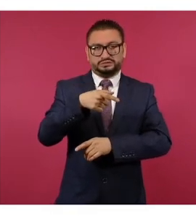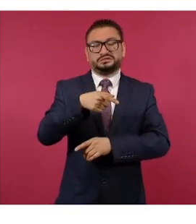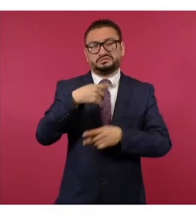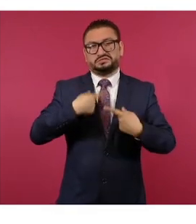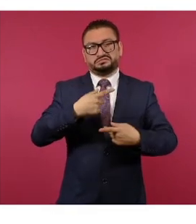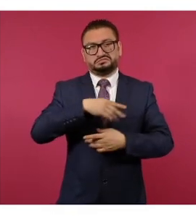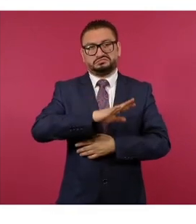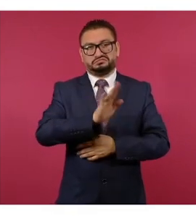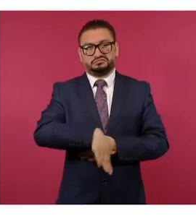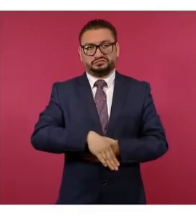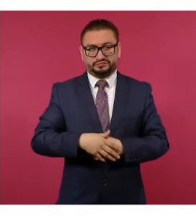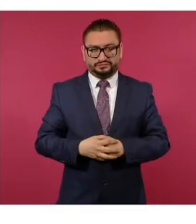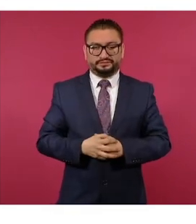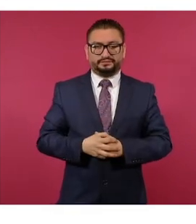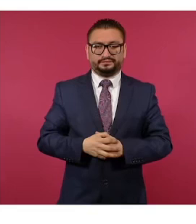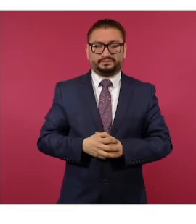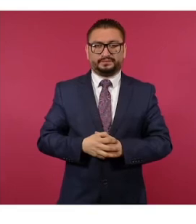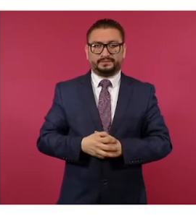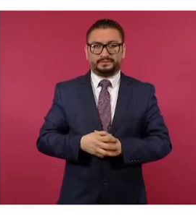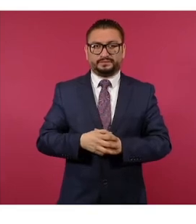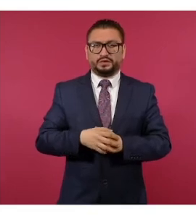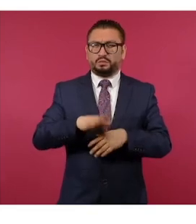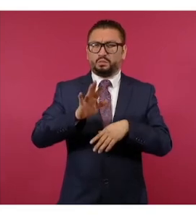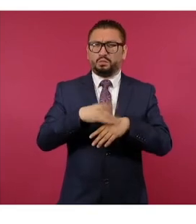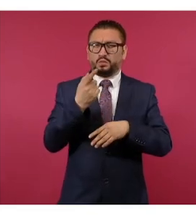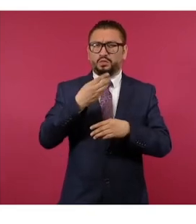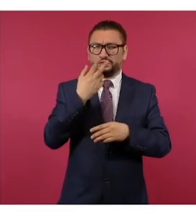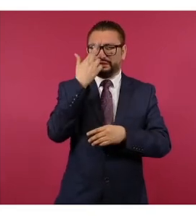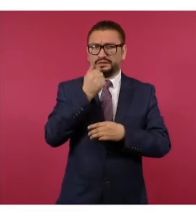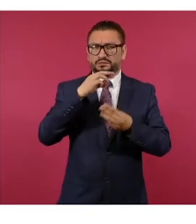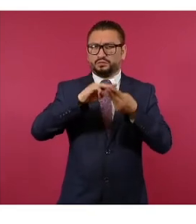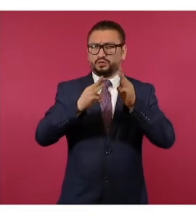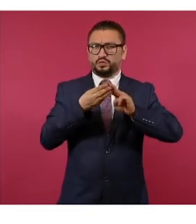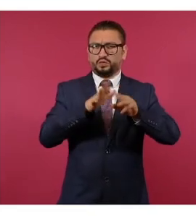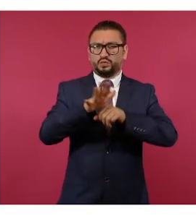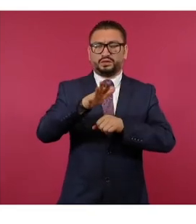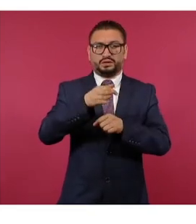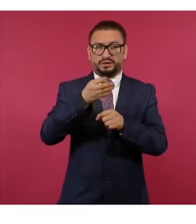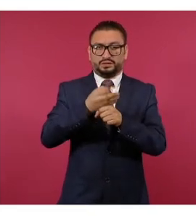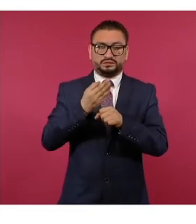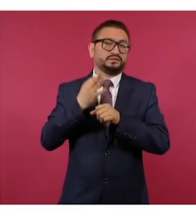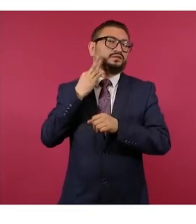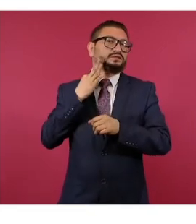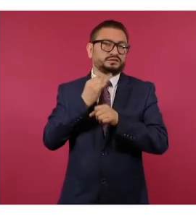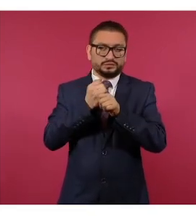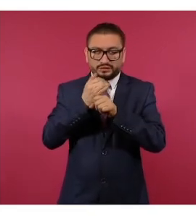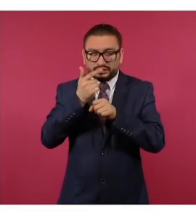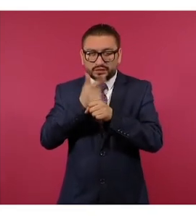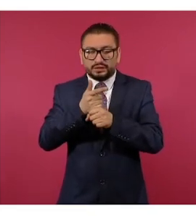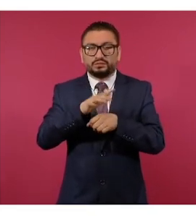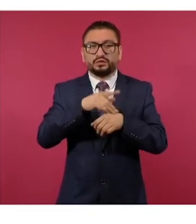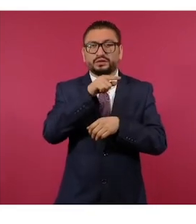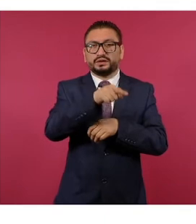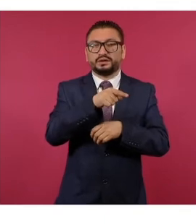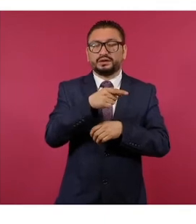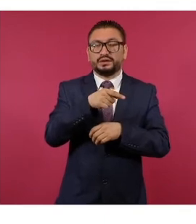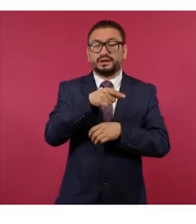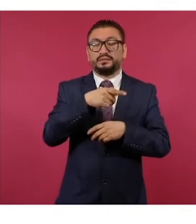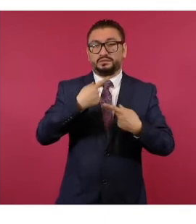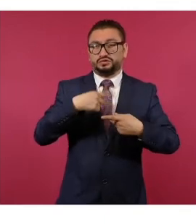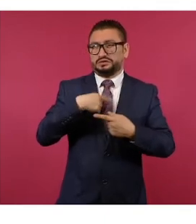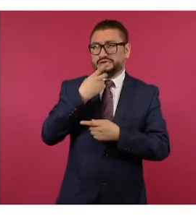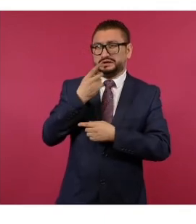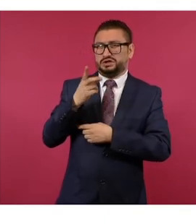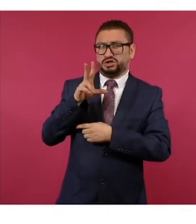la muerte. El móvil del delito hasta ahorita tiene la Fiscalía que habría sido la negativa de la víctima